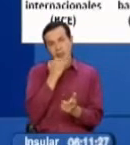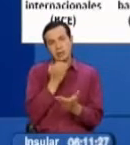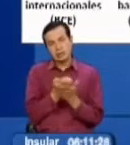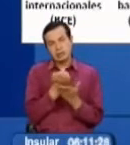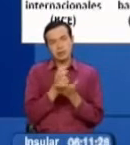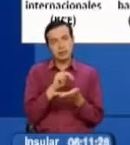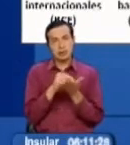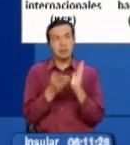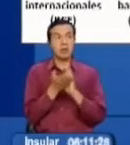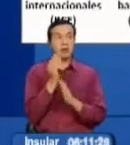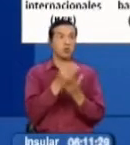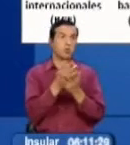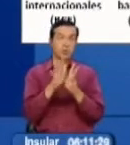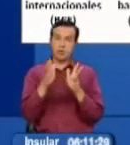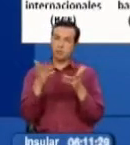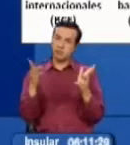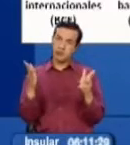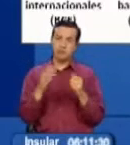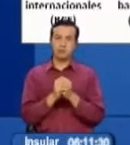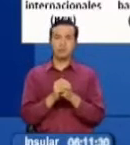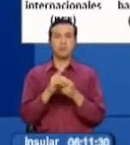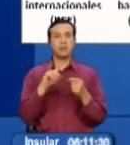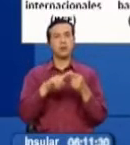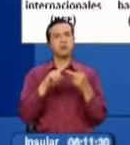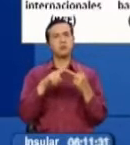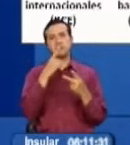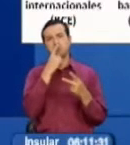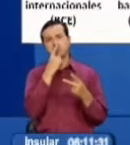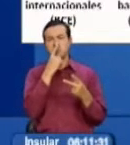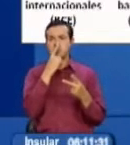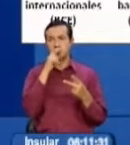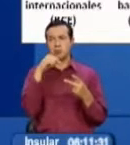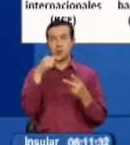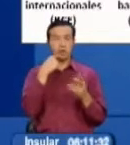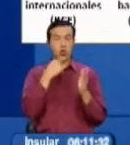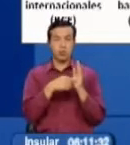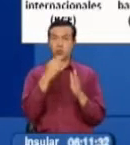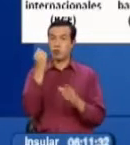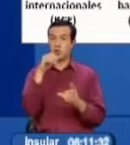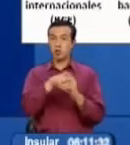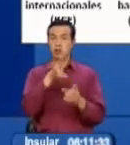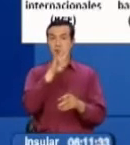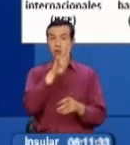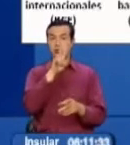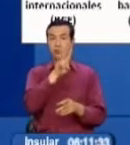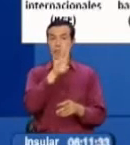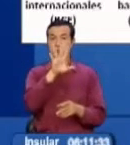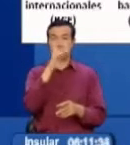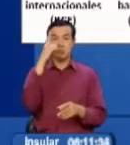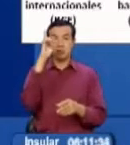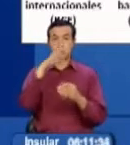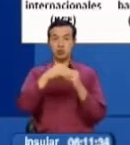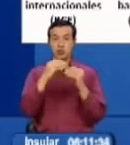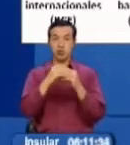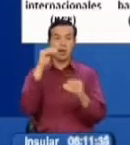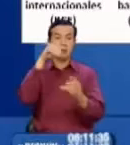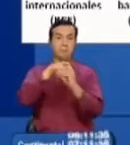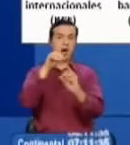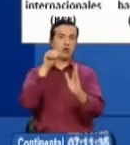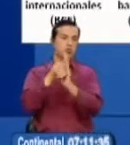porque no aumenta el consumo. Pero tiene un efecto interesante. Cuando tú depositas 725 millones en la